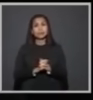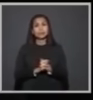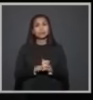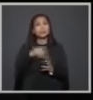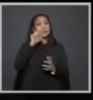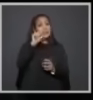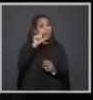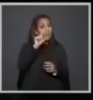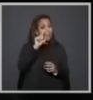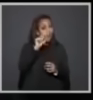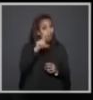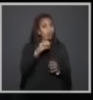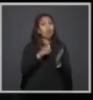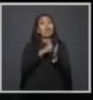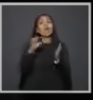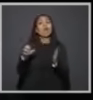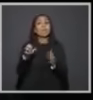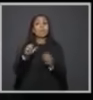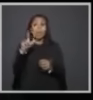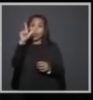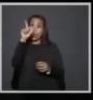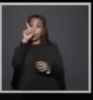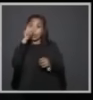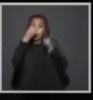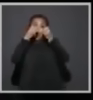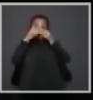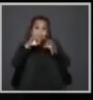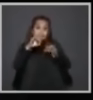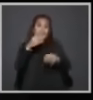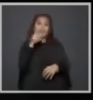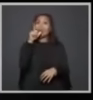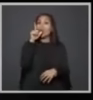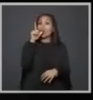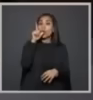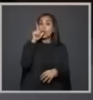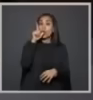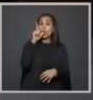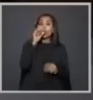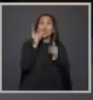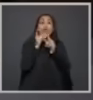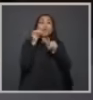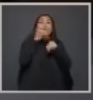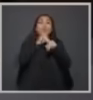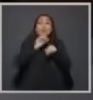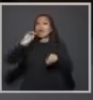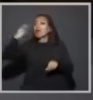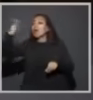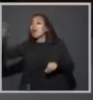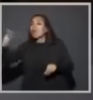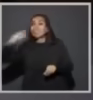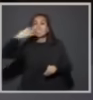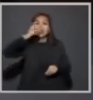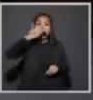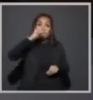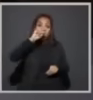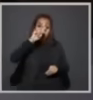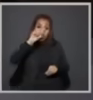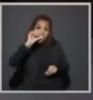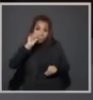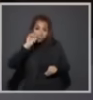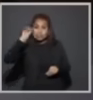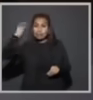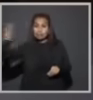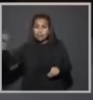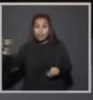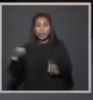la Comisión Federal de Electricidad esté en Chiapas, porque ahí están las hidroeléctricas,